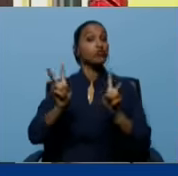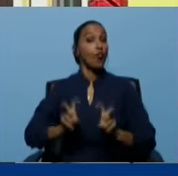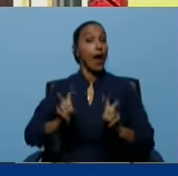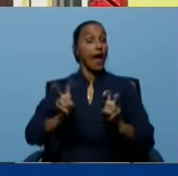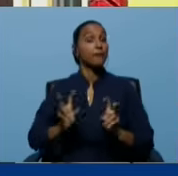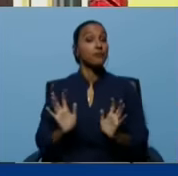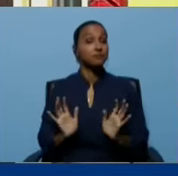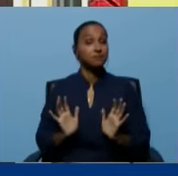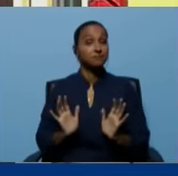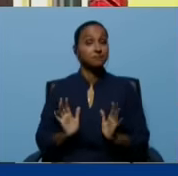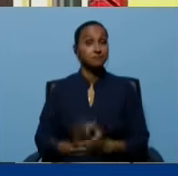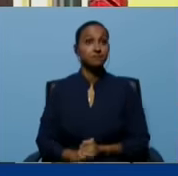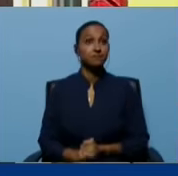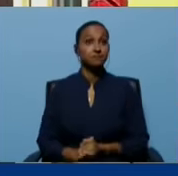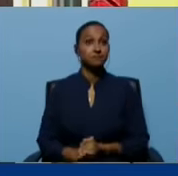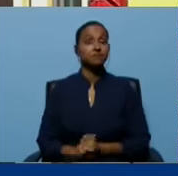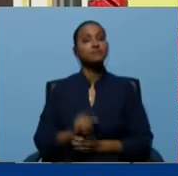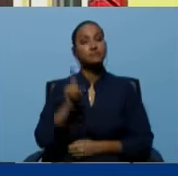También en el área social,